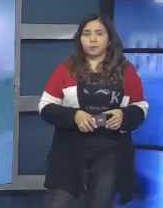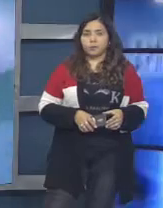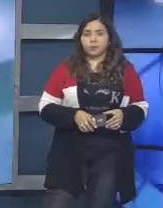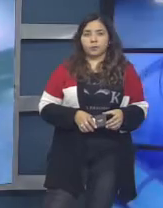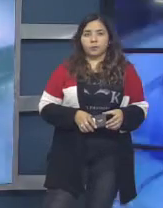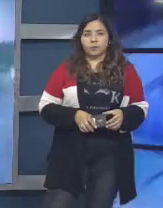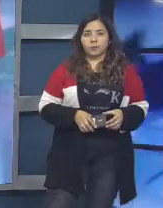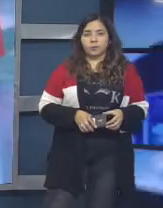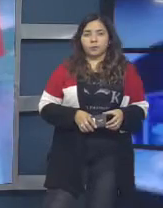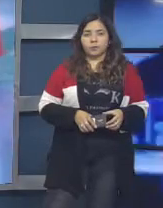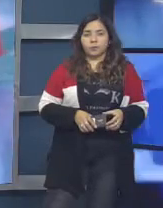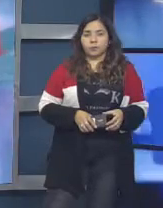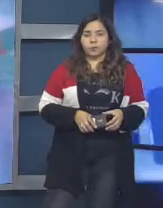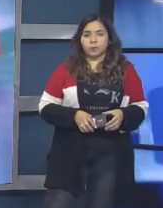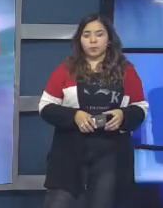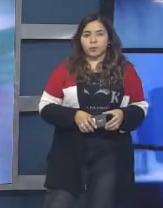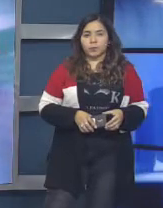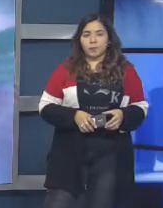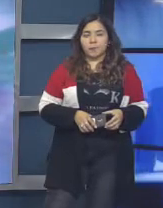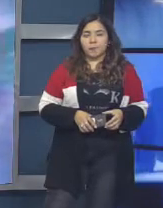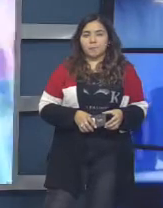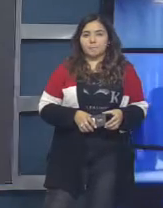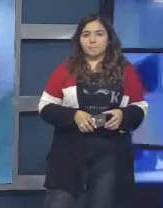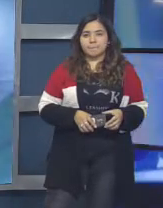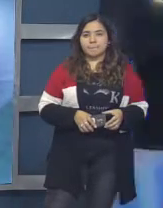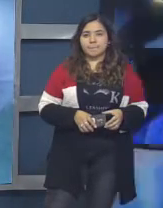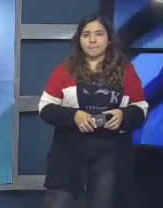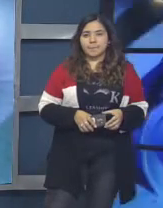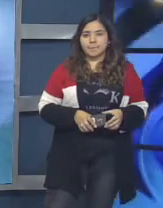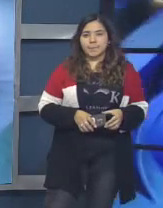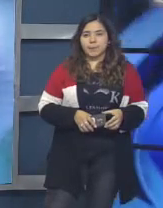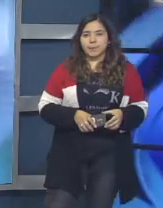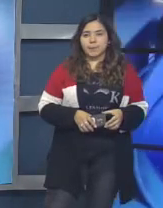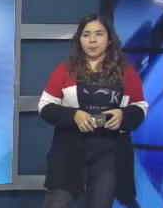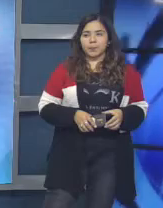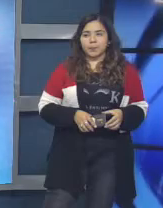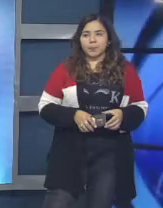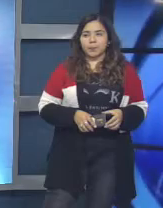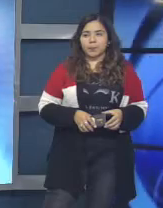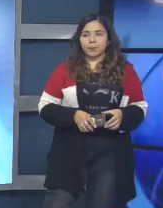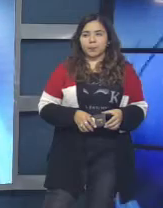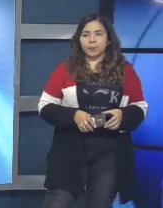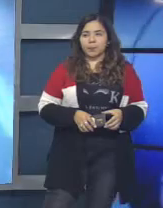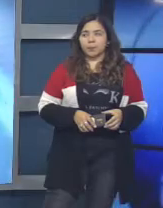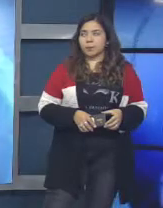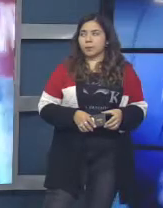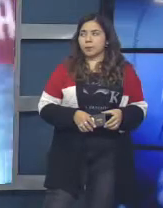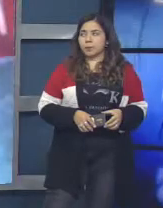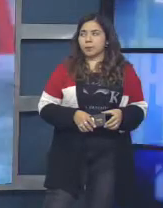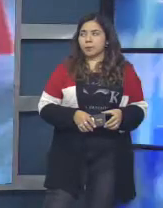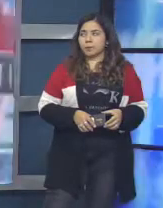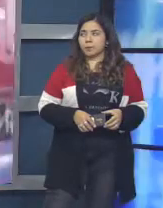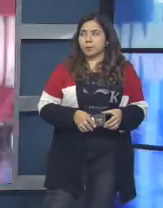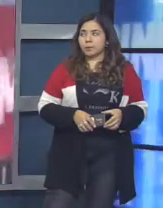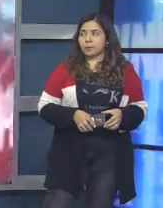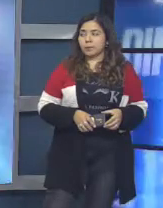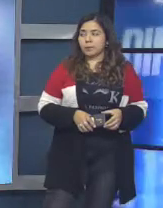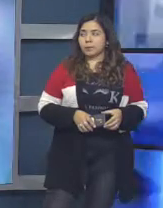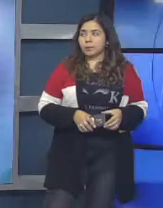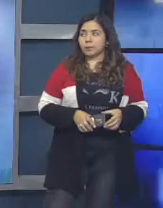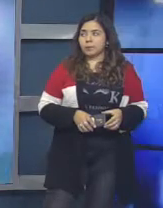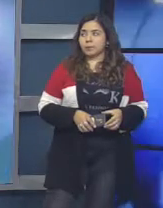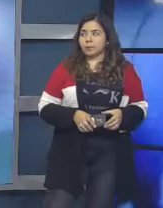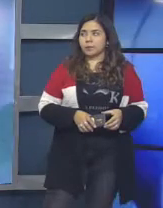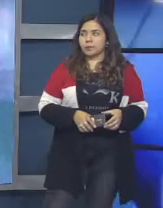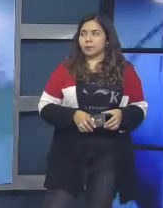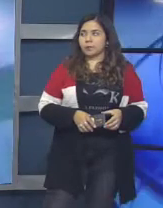devuelto para utilizar en otro elemento o gastarlo en cualquier otro de los ítems que él desee. ¿Pero quién va